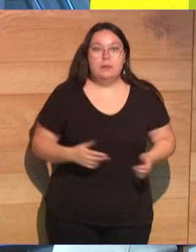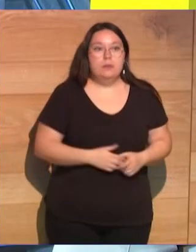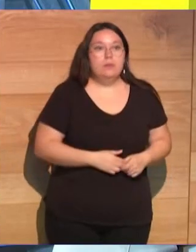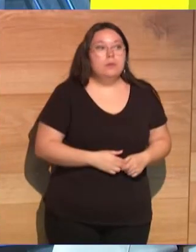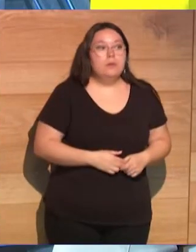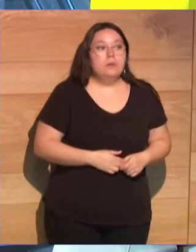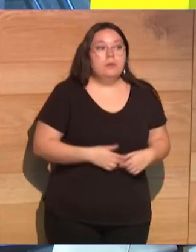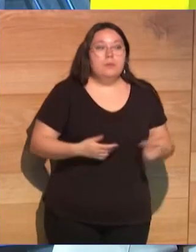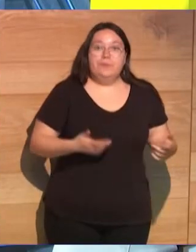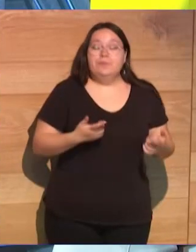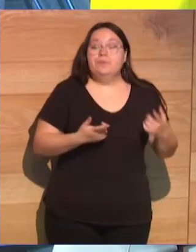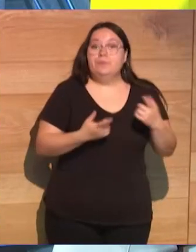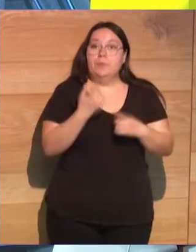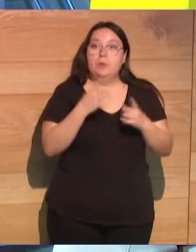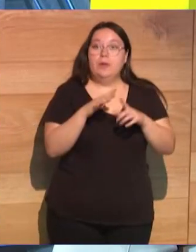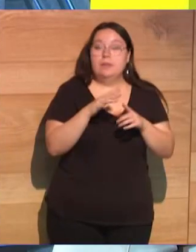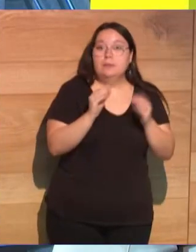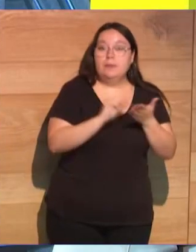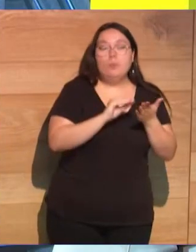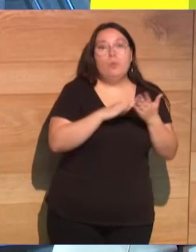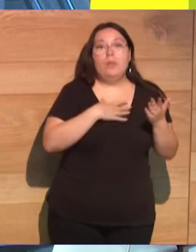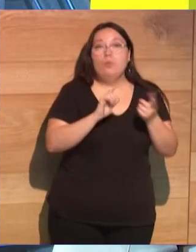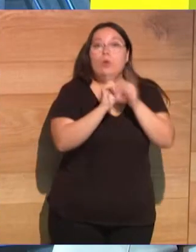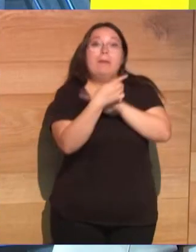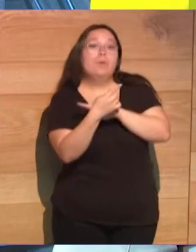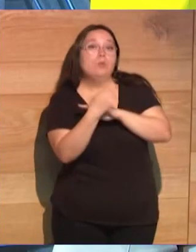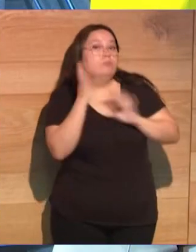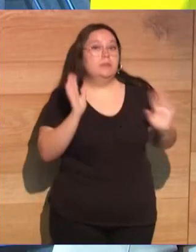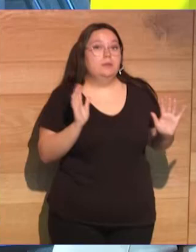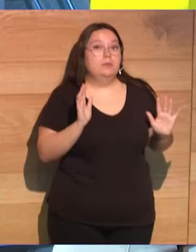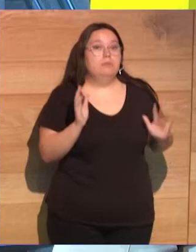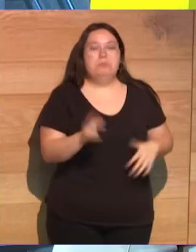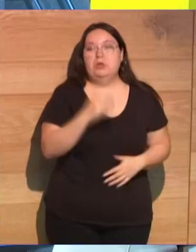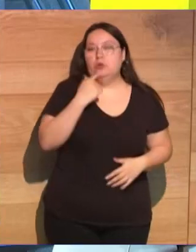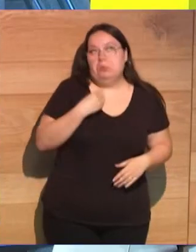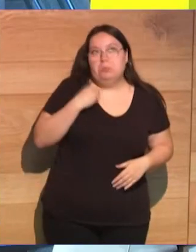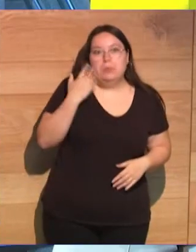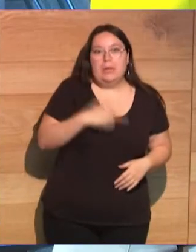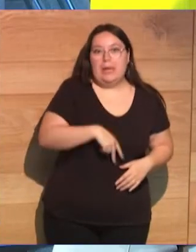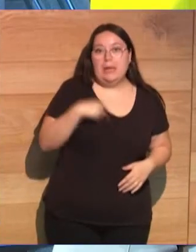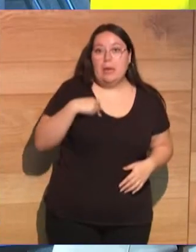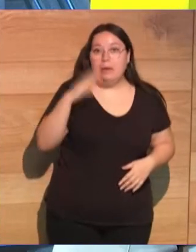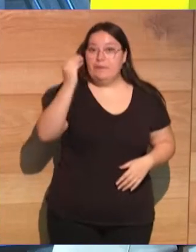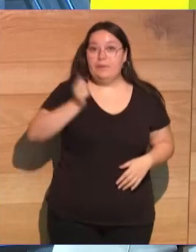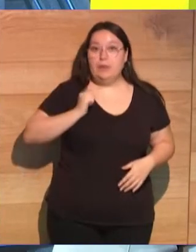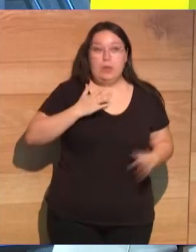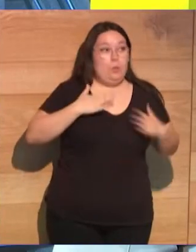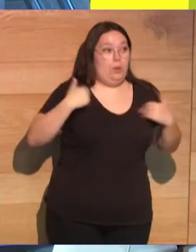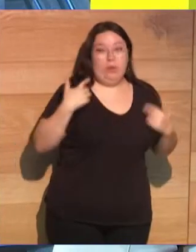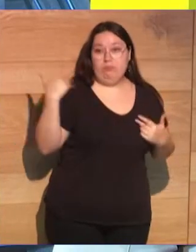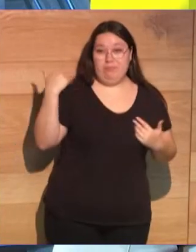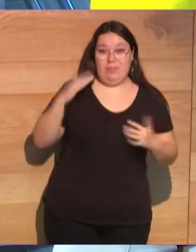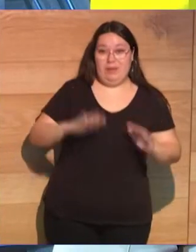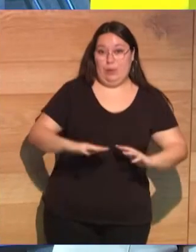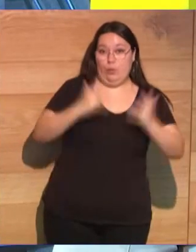En ciertos casos puede haber un cambio. O sea, en general, yo diría que la inteligencia artificial, como cualquier revolución,